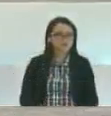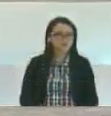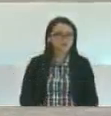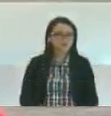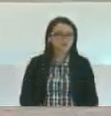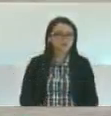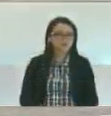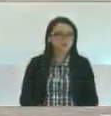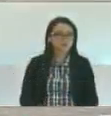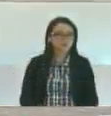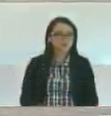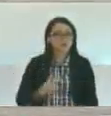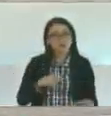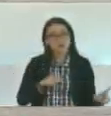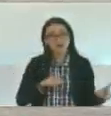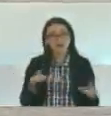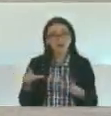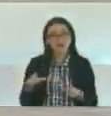Y estoy listo.